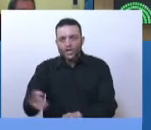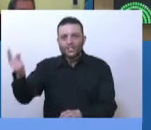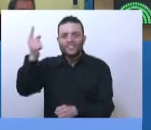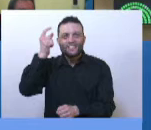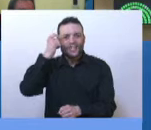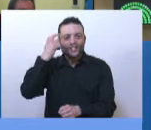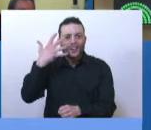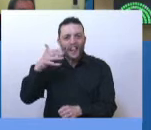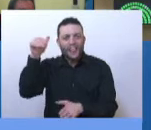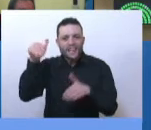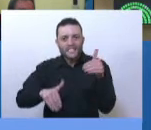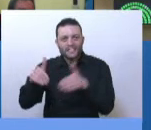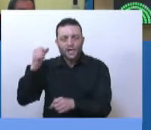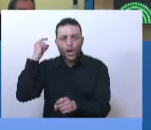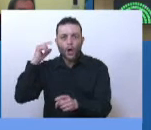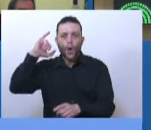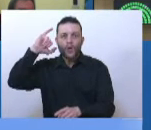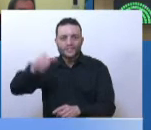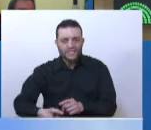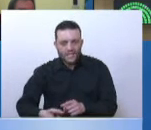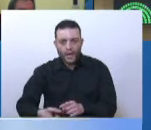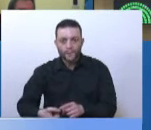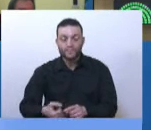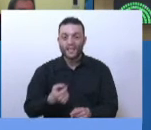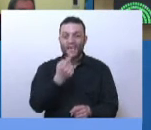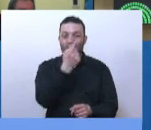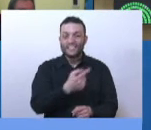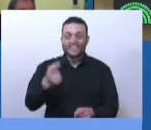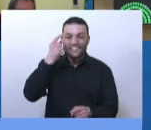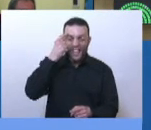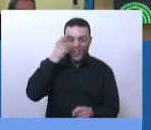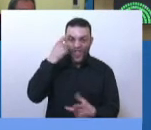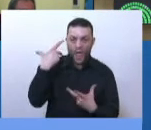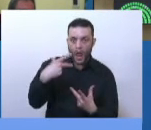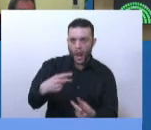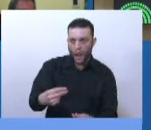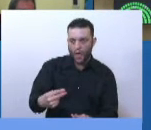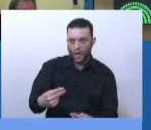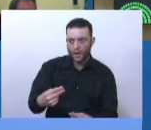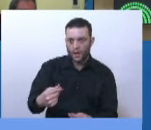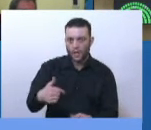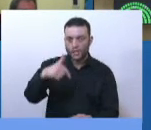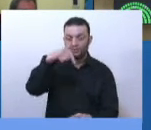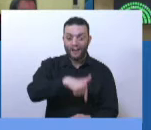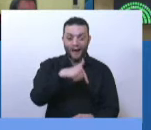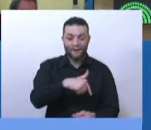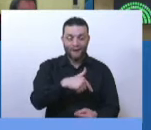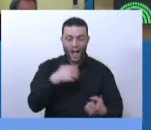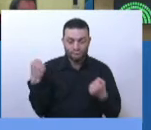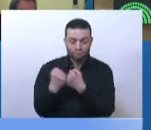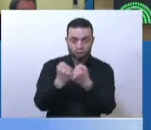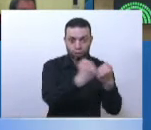110 votos negativos. Entonces, de algo que surgió del consenso con la media sanción del